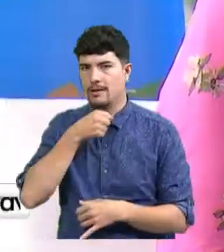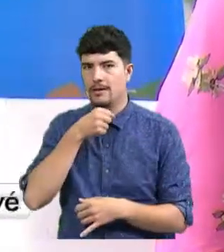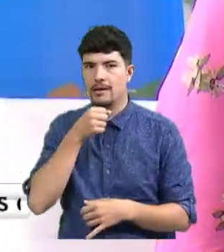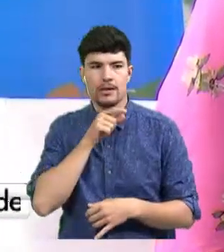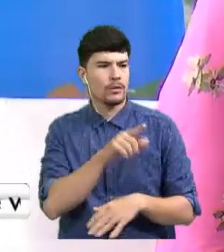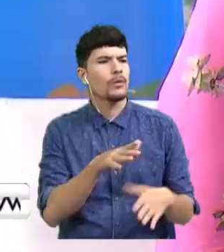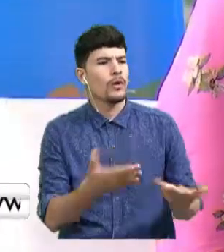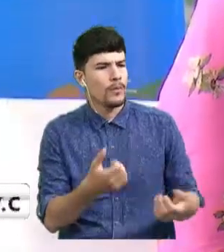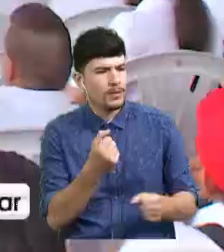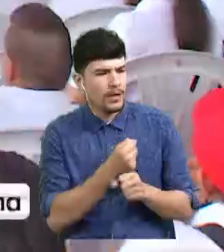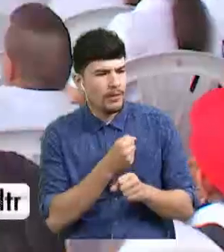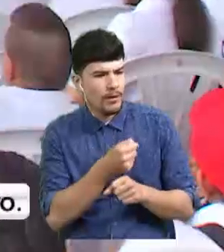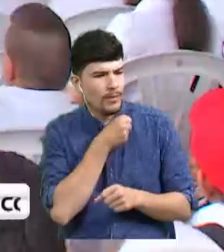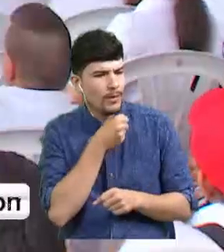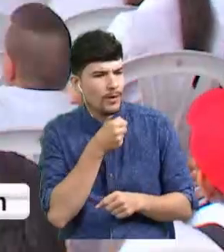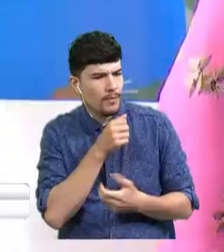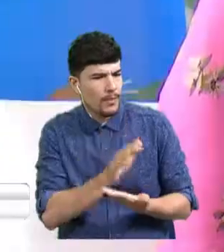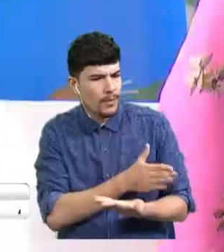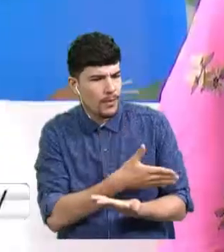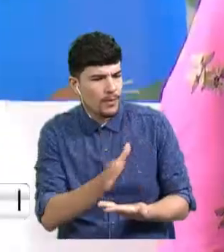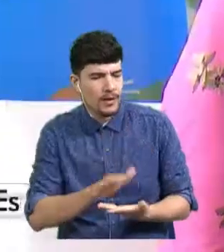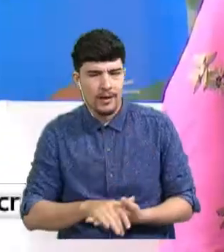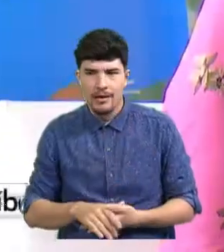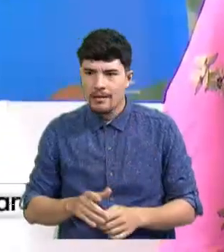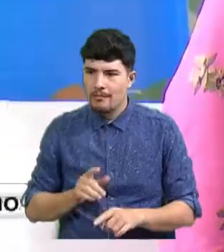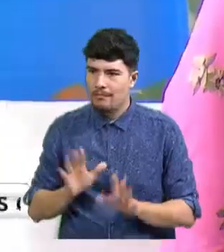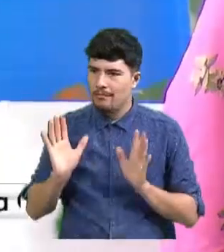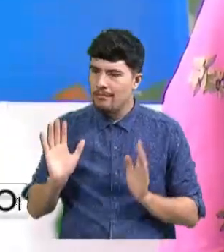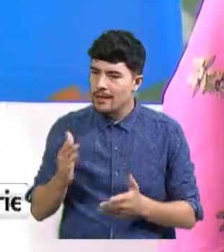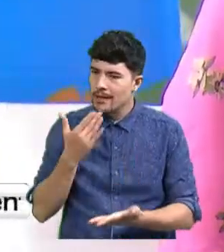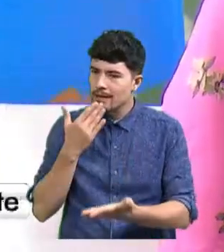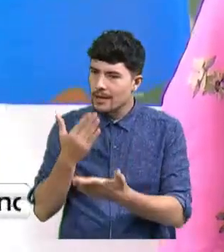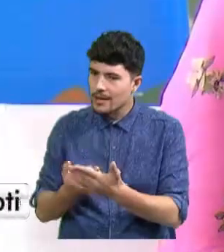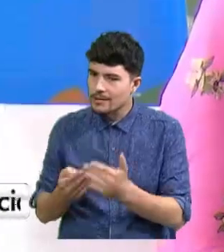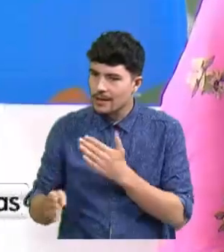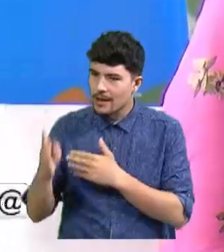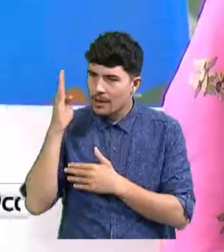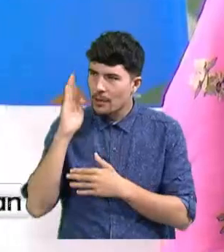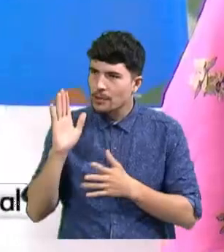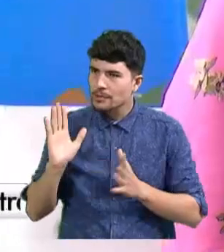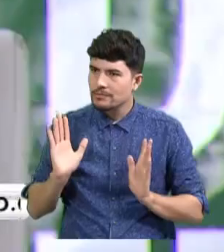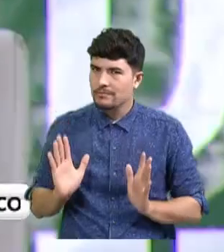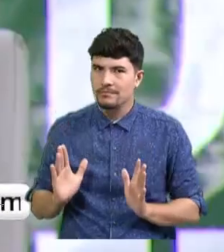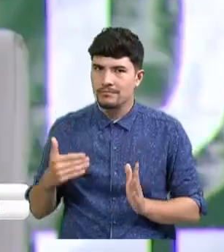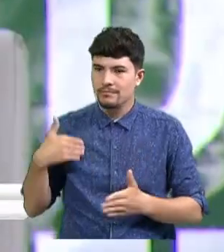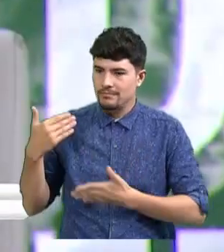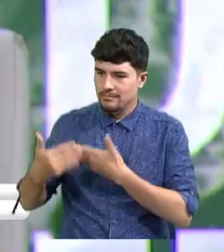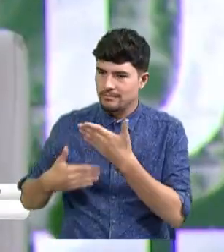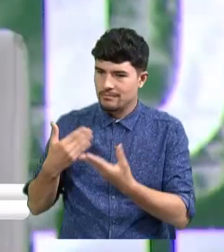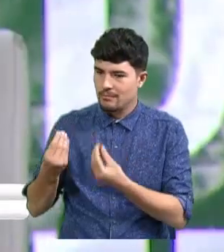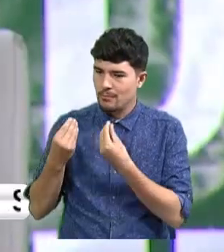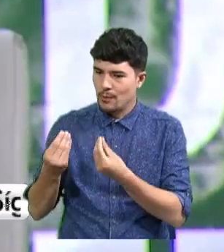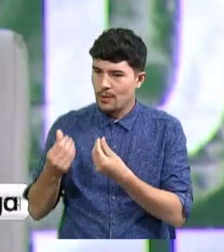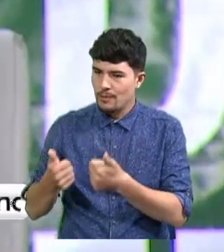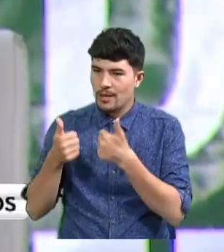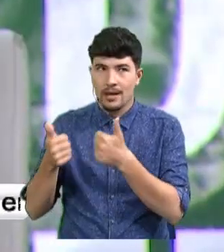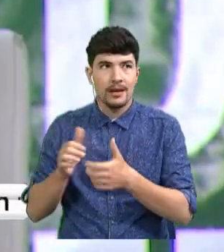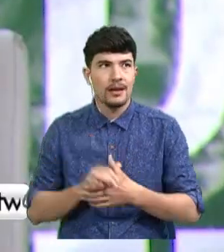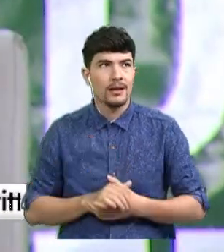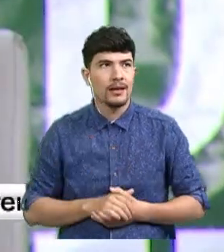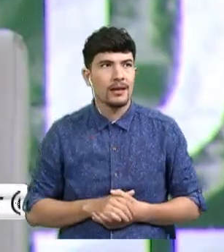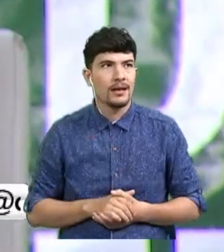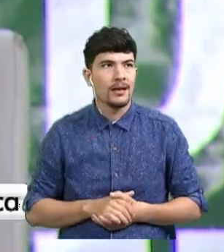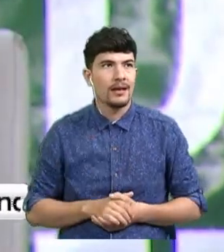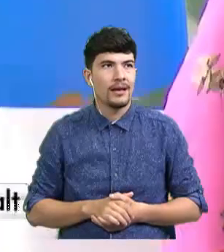cómo le va de cantante, música llanera? Pues gracias a Dios, a pesar de todo, Aries, Vigor y demás. ¿Quién más? ¿A quién sigue